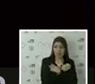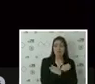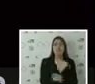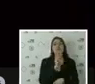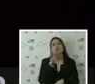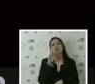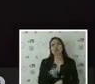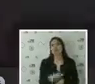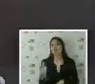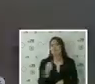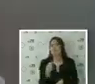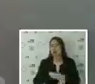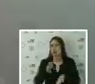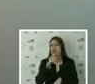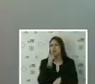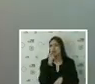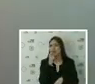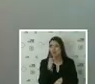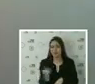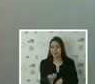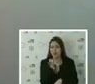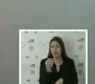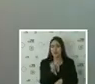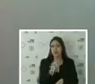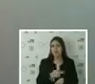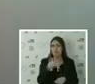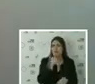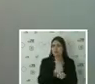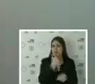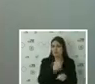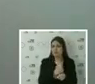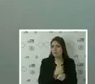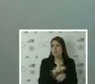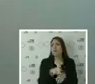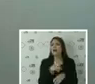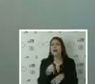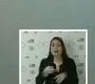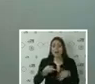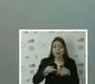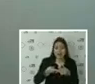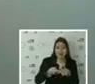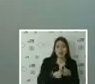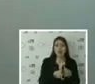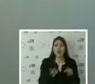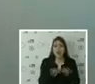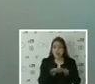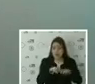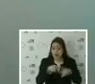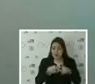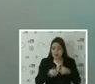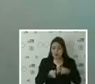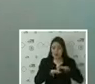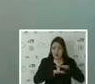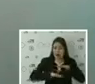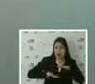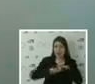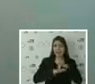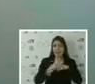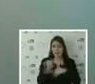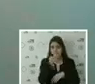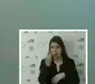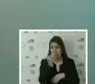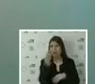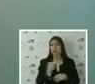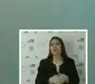aún están en educación básica, porque estos niños apenas están en la base de su formación estudiantil, ¿no? No digo que los jóvenes como nosotros